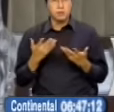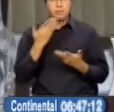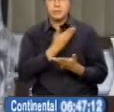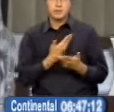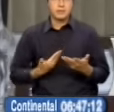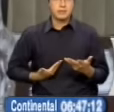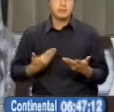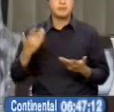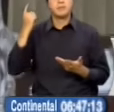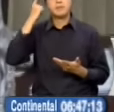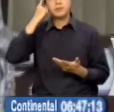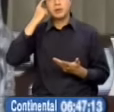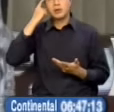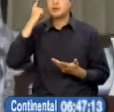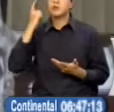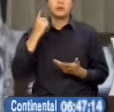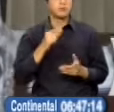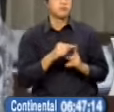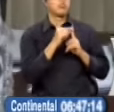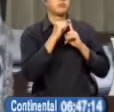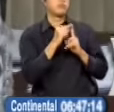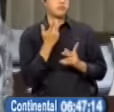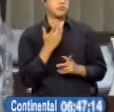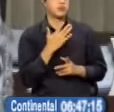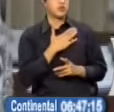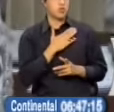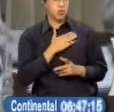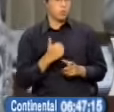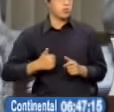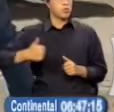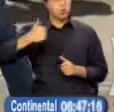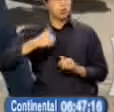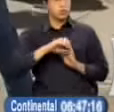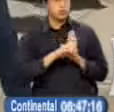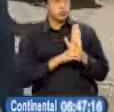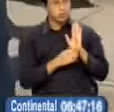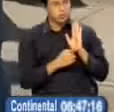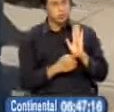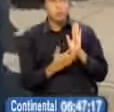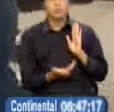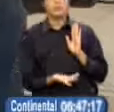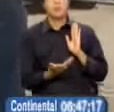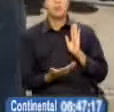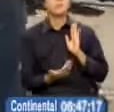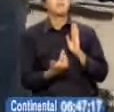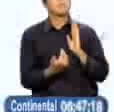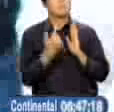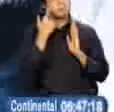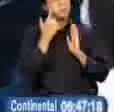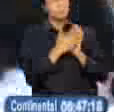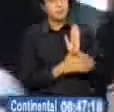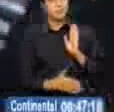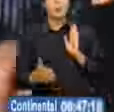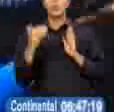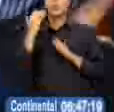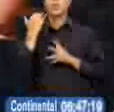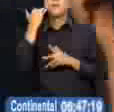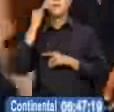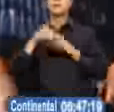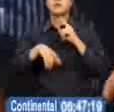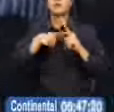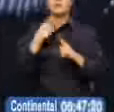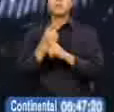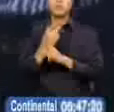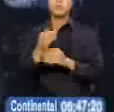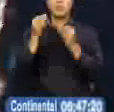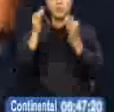presidente se consideró vulnerado en su derecho constitucional se esperará un nuevo señalamiento de día y hora para la